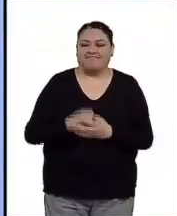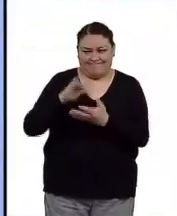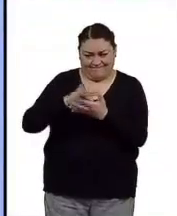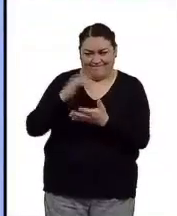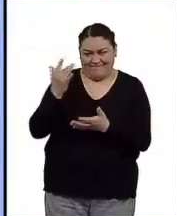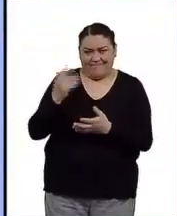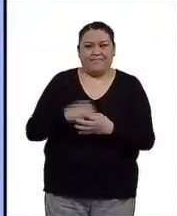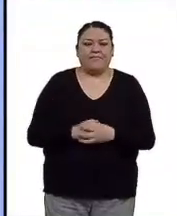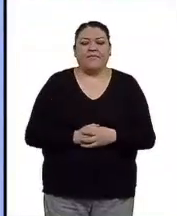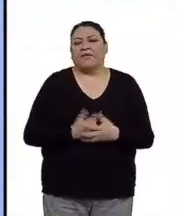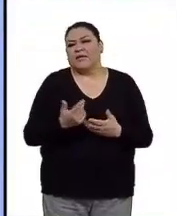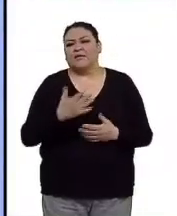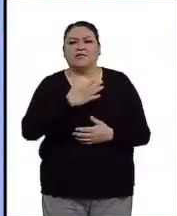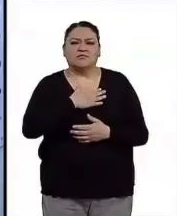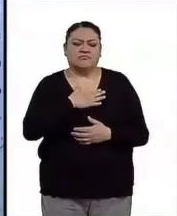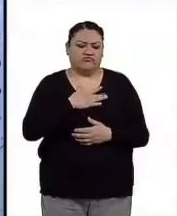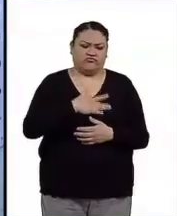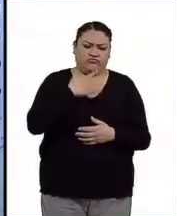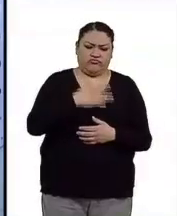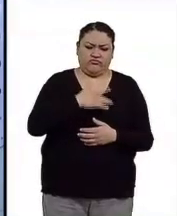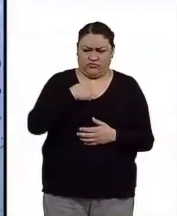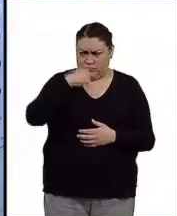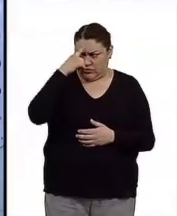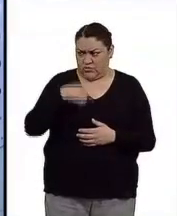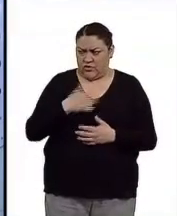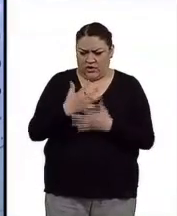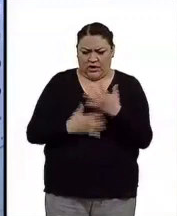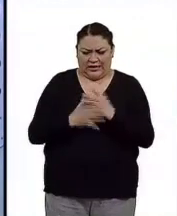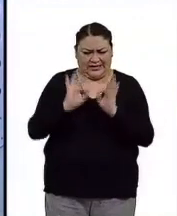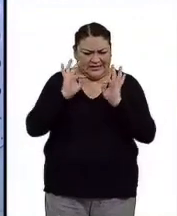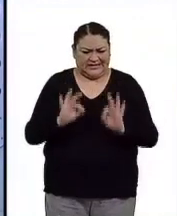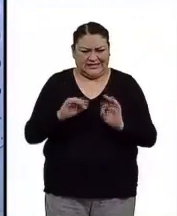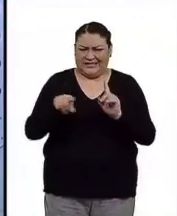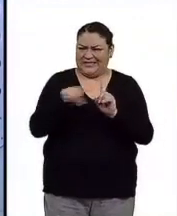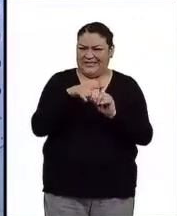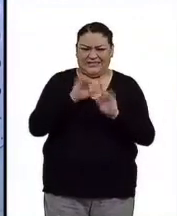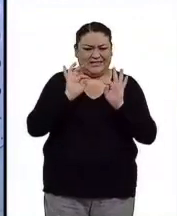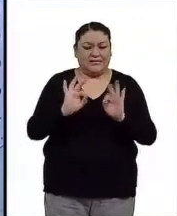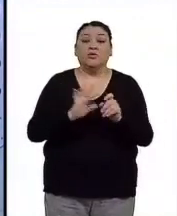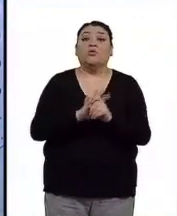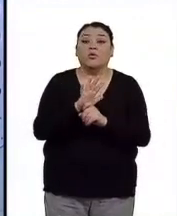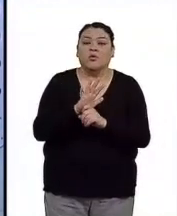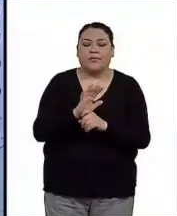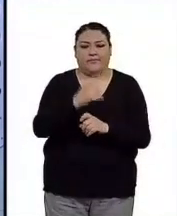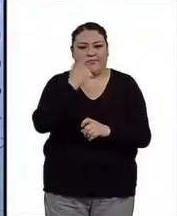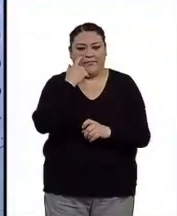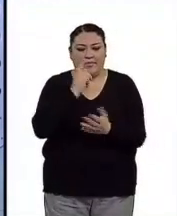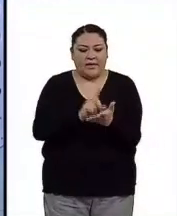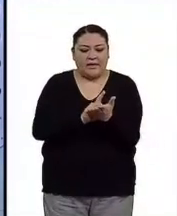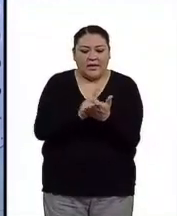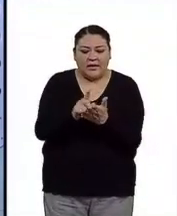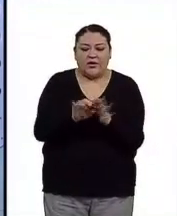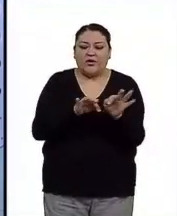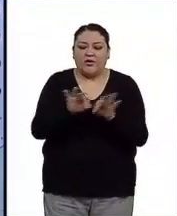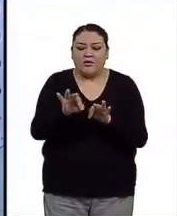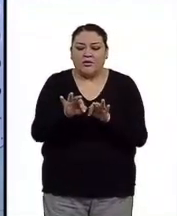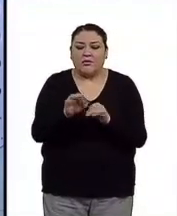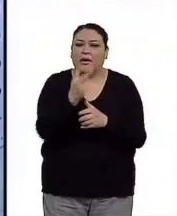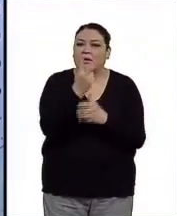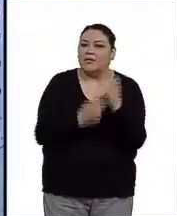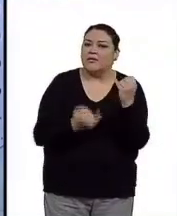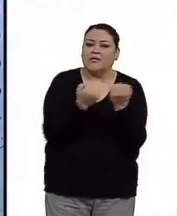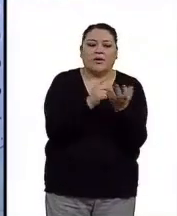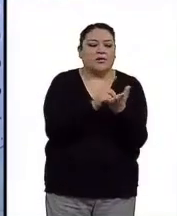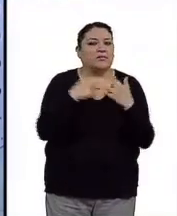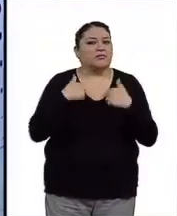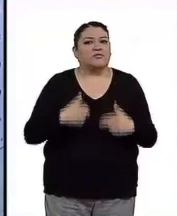Sí. Pues bueno, yo creo que una buena práctica que ha habido en los últimos años en México es el reconocimiento de los derechos laborales como derechos humanos. Me